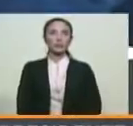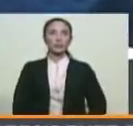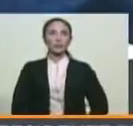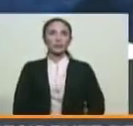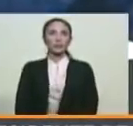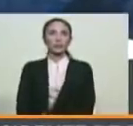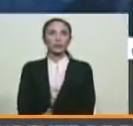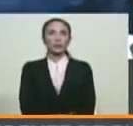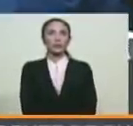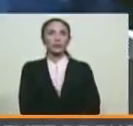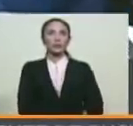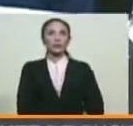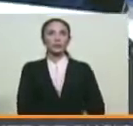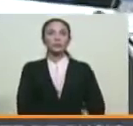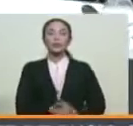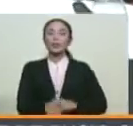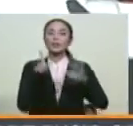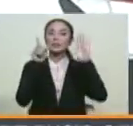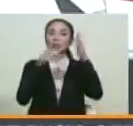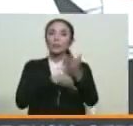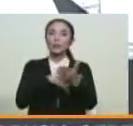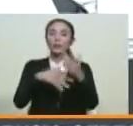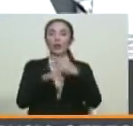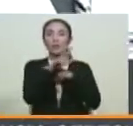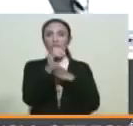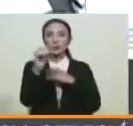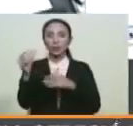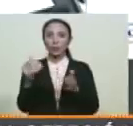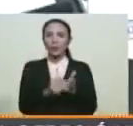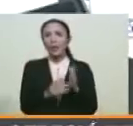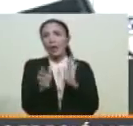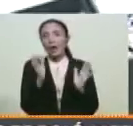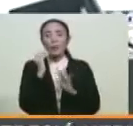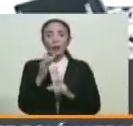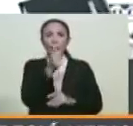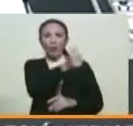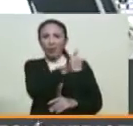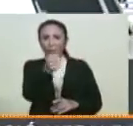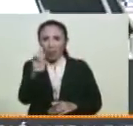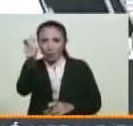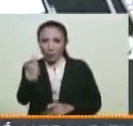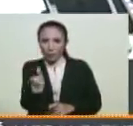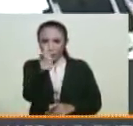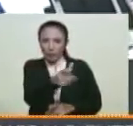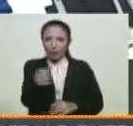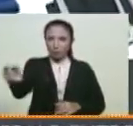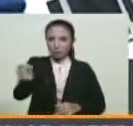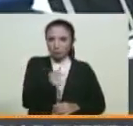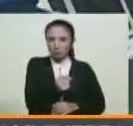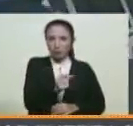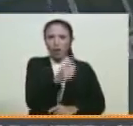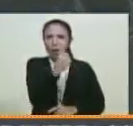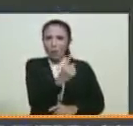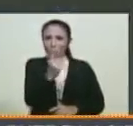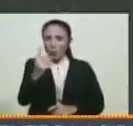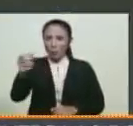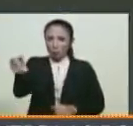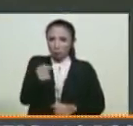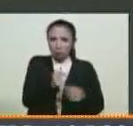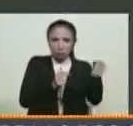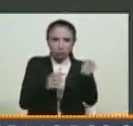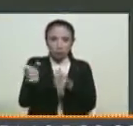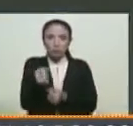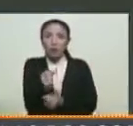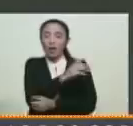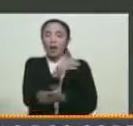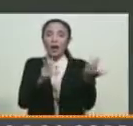6.300.000. Si cada uno busca uno, récord mundial, ¿verdad? Y es